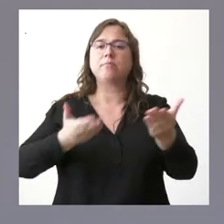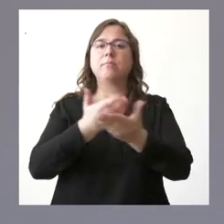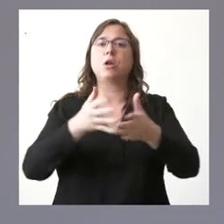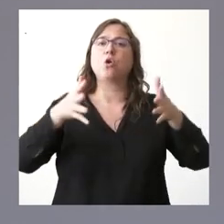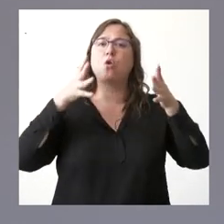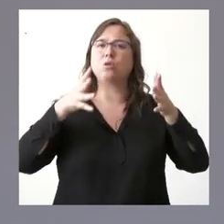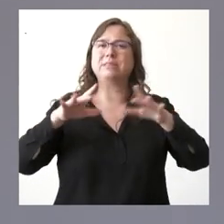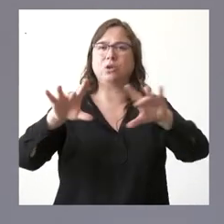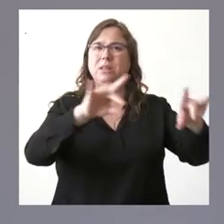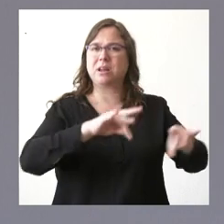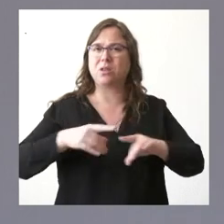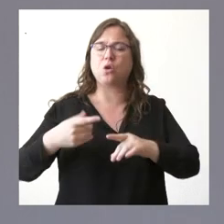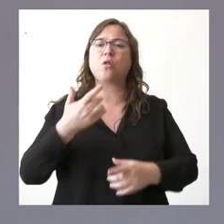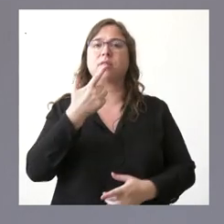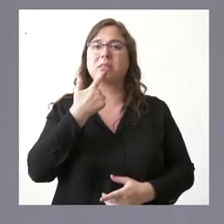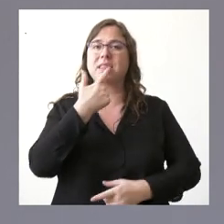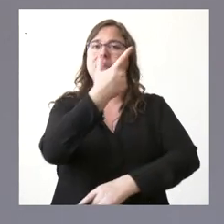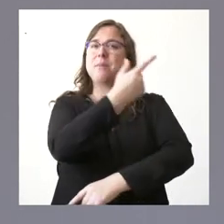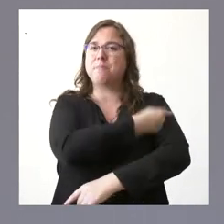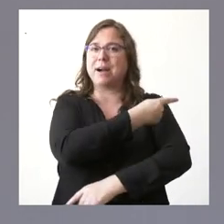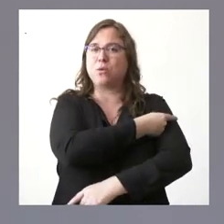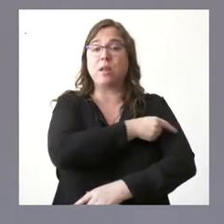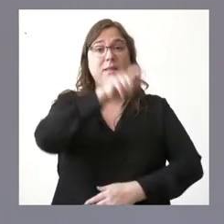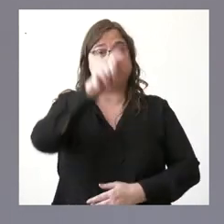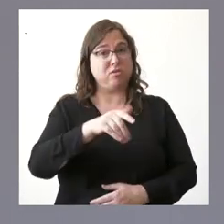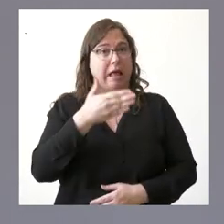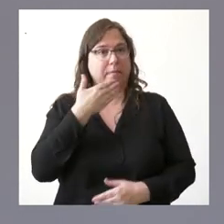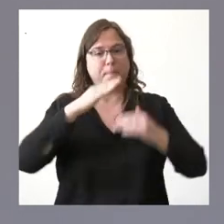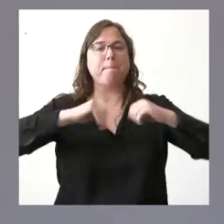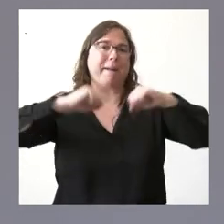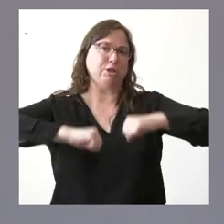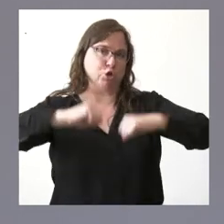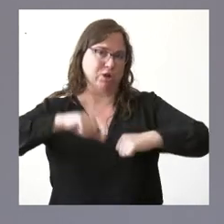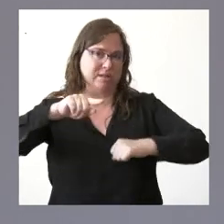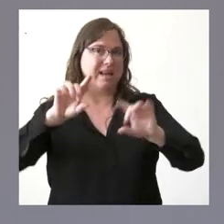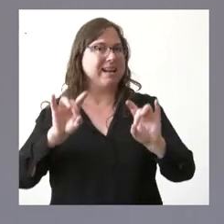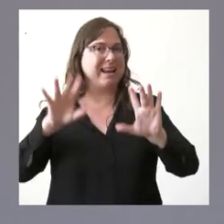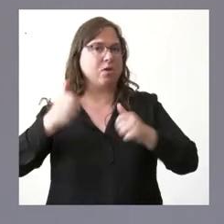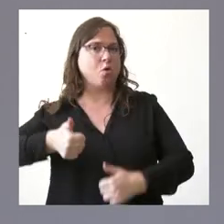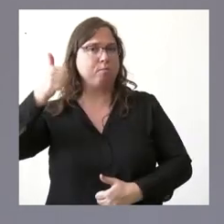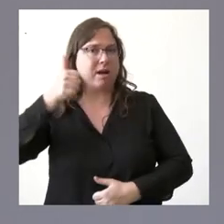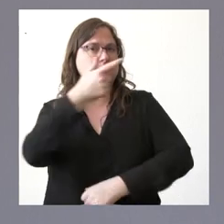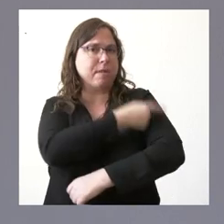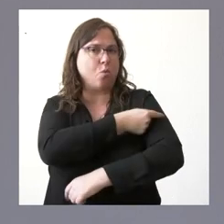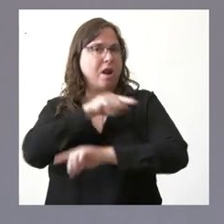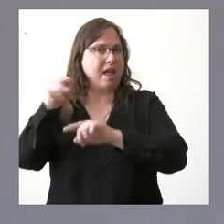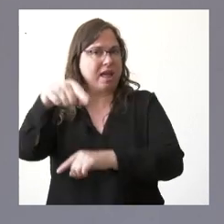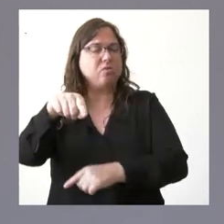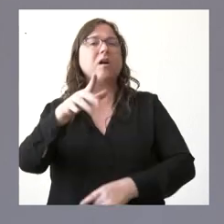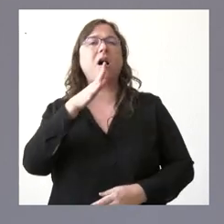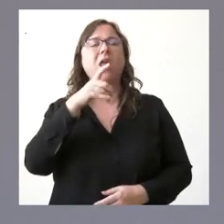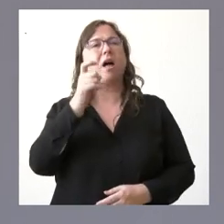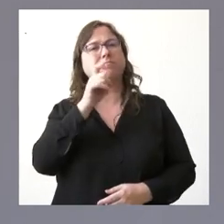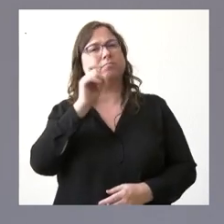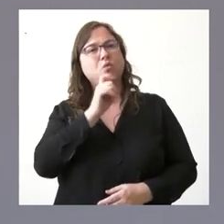que la vacunación se iba a producir en torno a las personas de más edad y las de más riesgo y lo que se está ahora es definiendo qué tipo